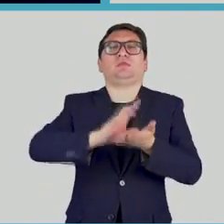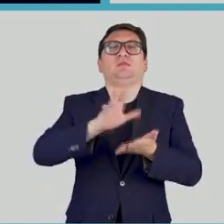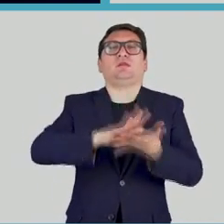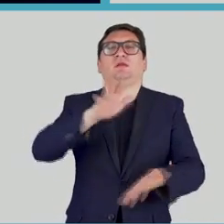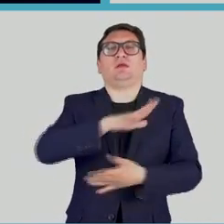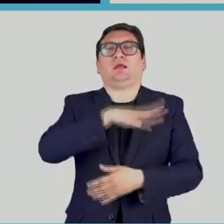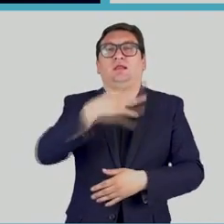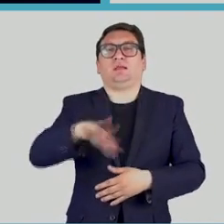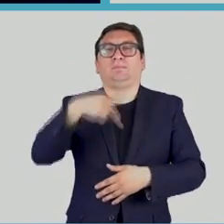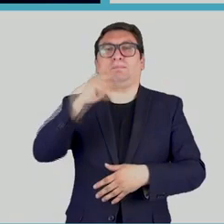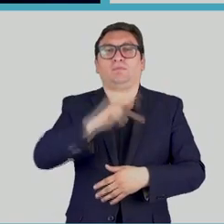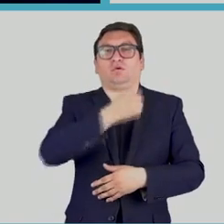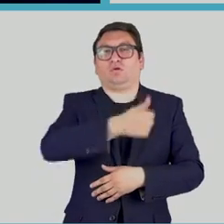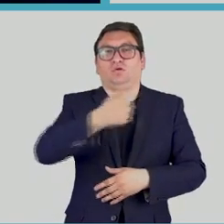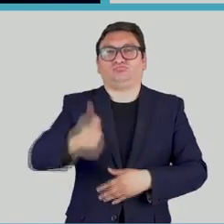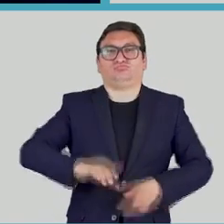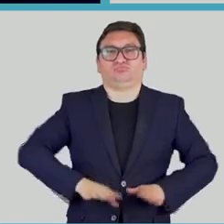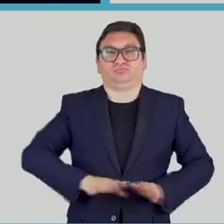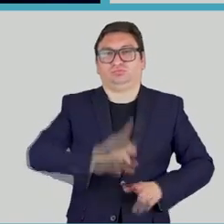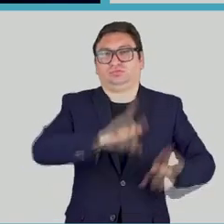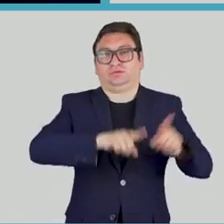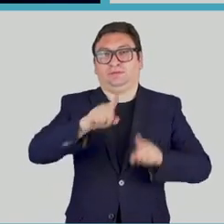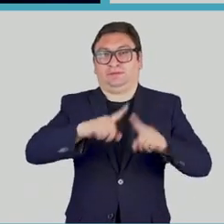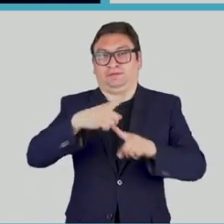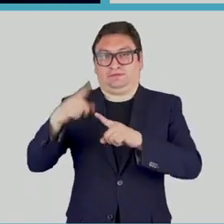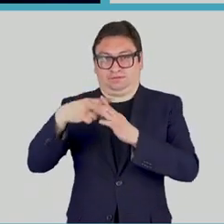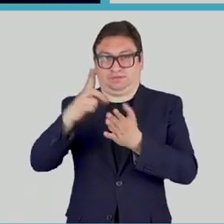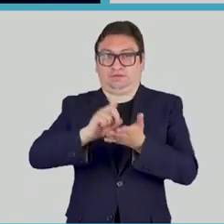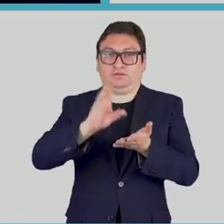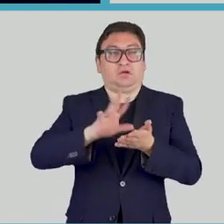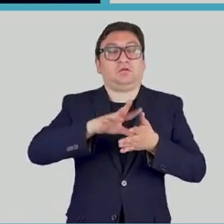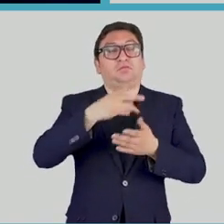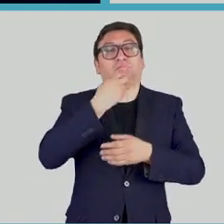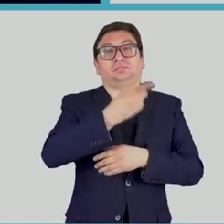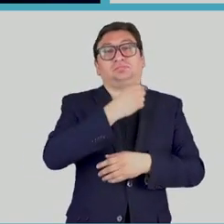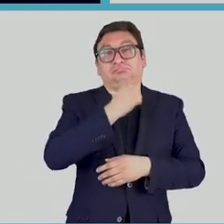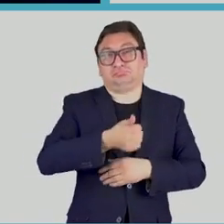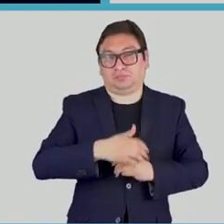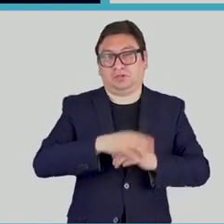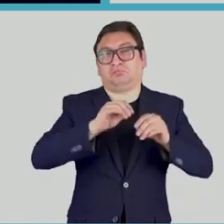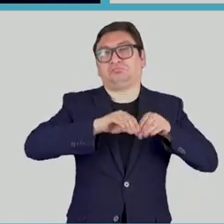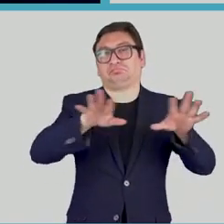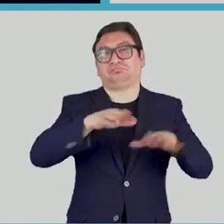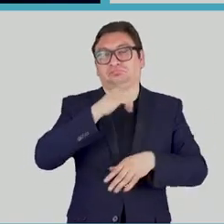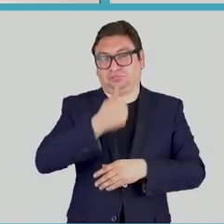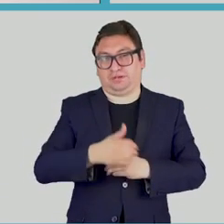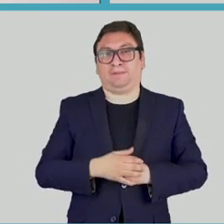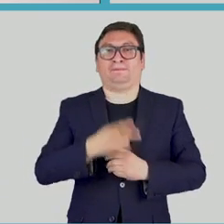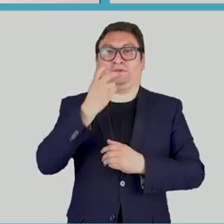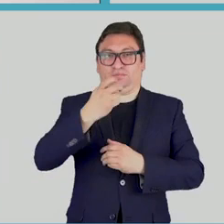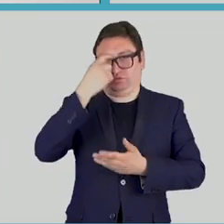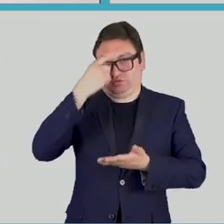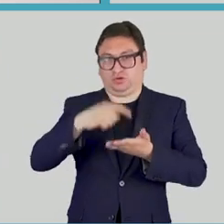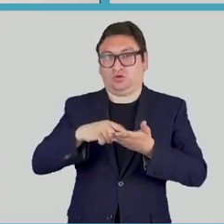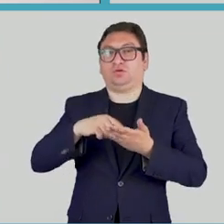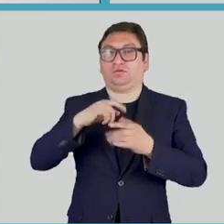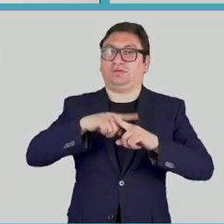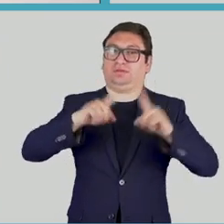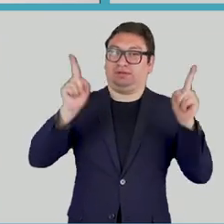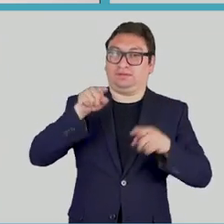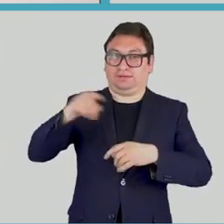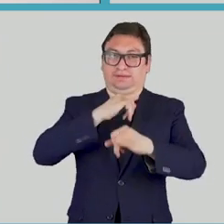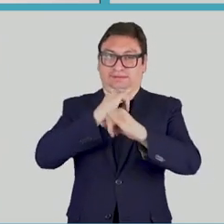en general cuando son distintas realidades y de verdad distintas discapacidades Me parece que sin embargo efectivamente las